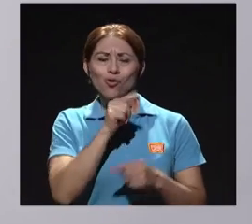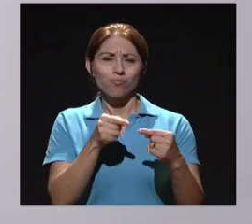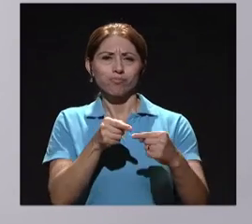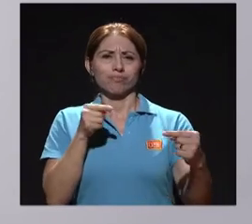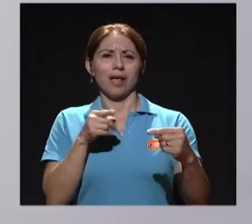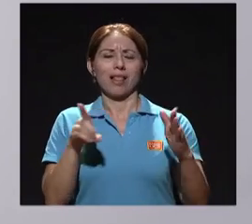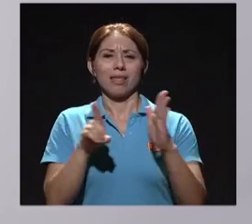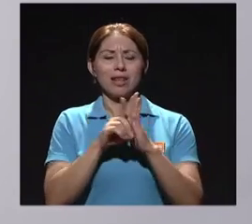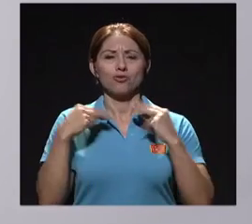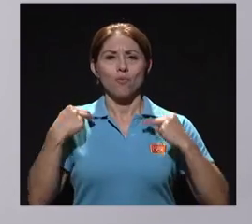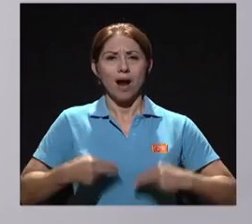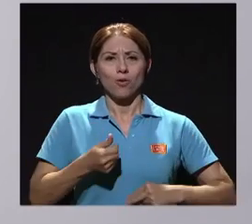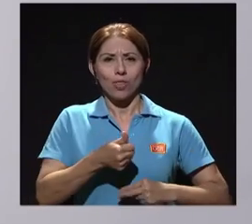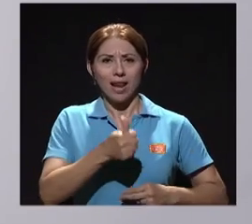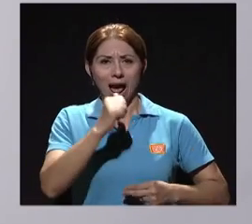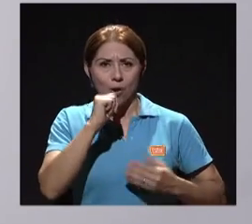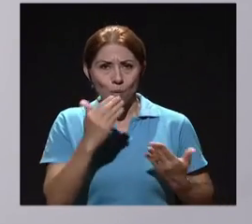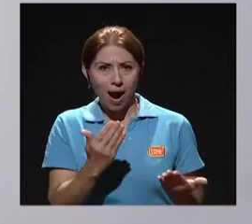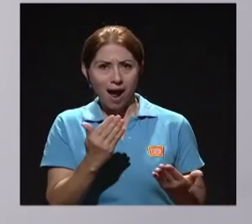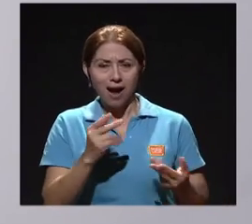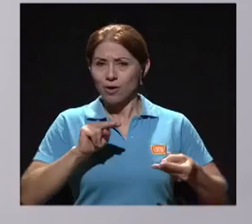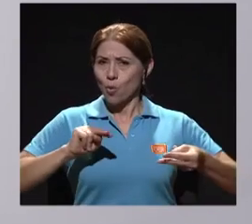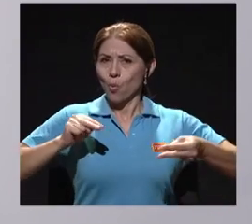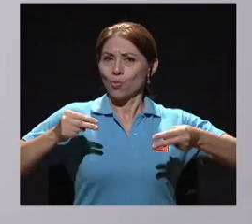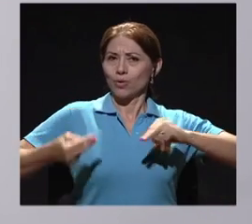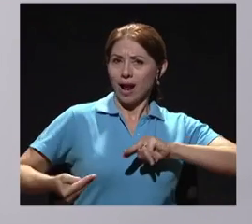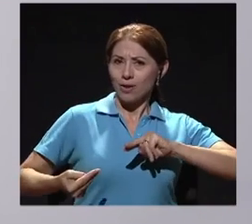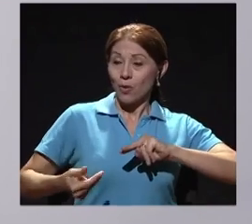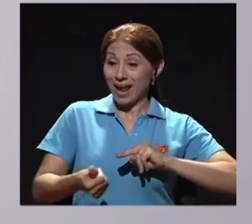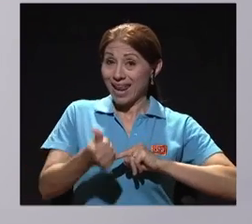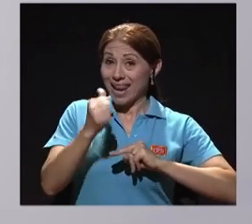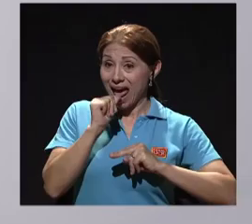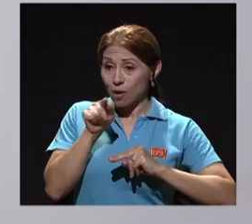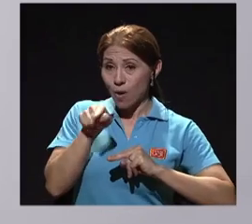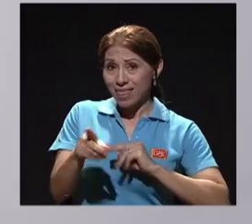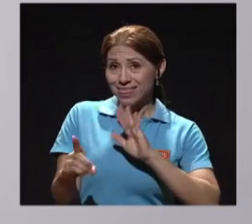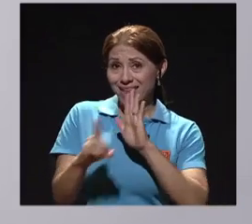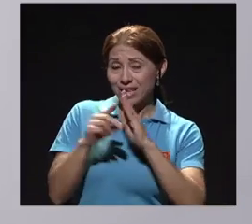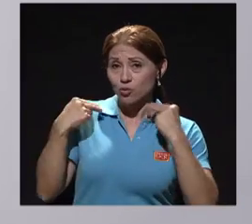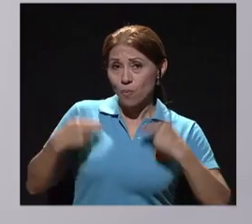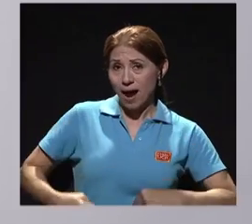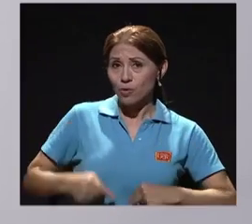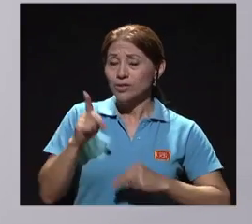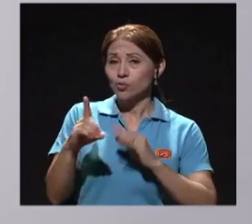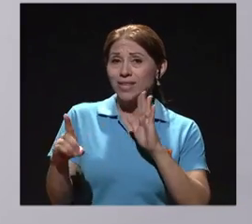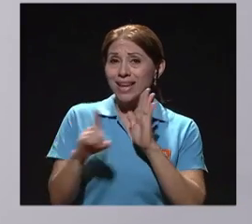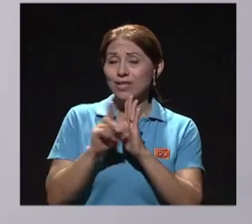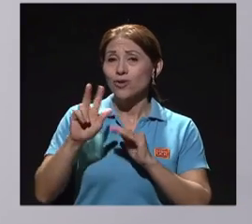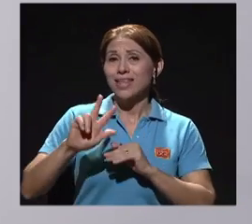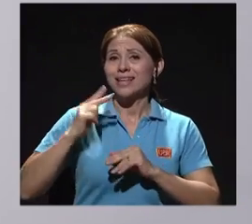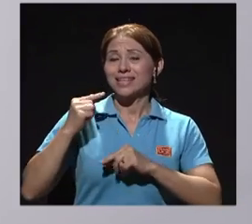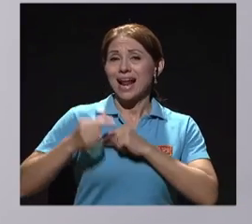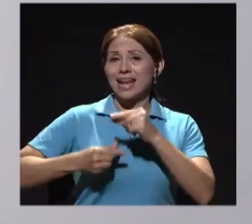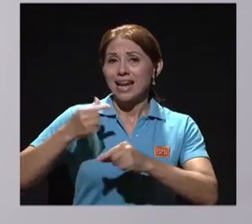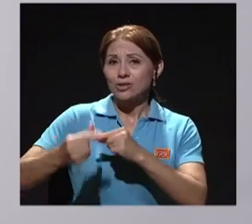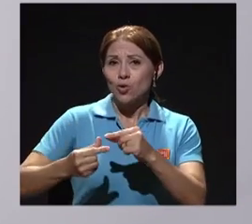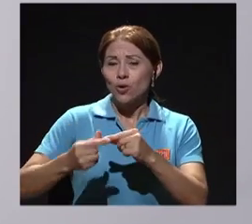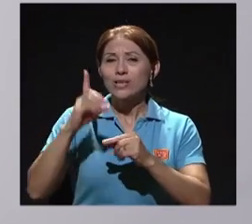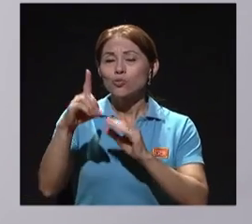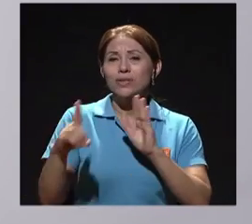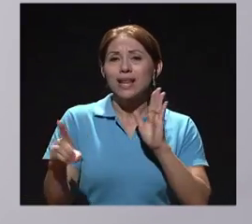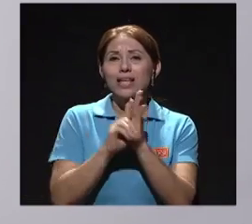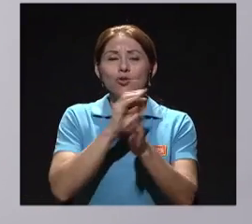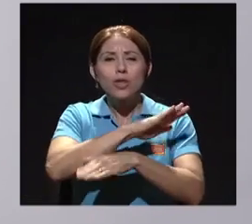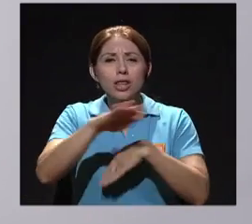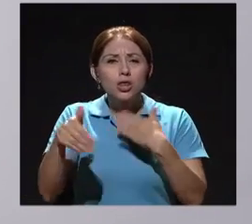contrario el derecho humano al agua es un derecho de la tercera generación es un derecho de todas y todos